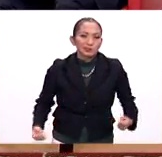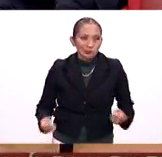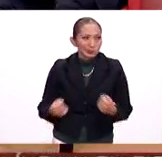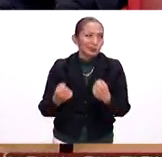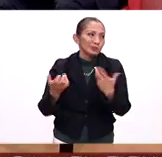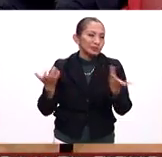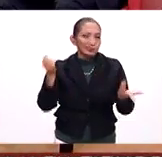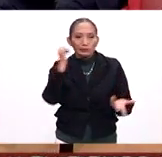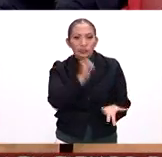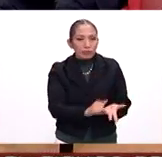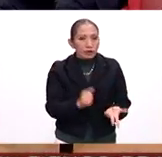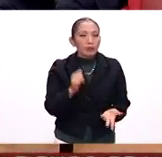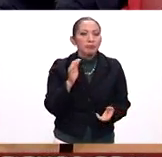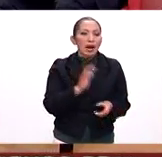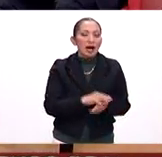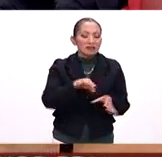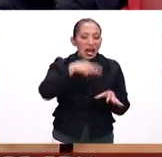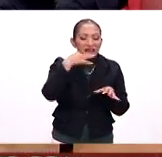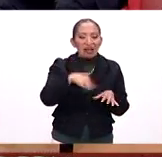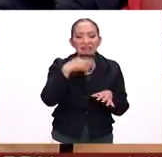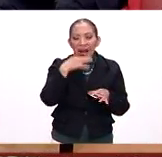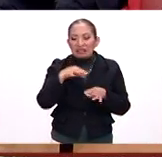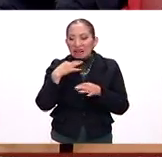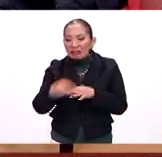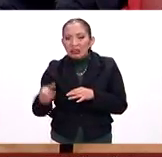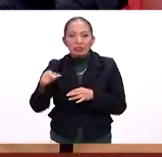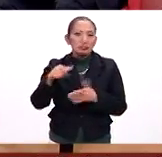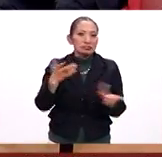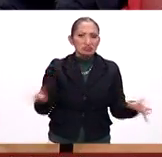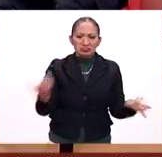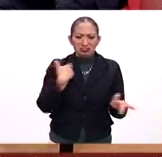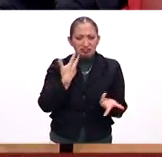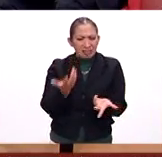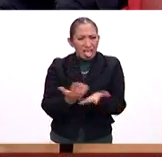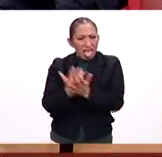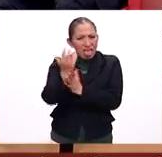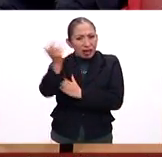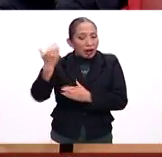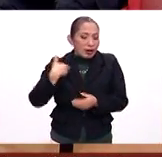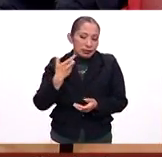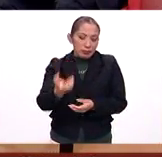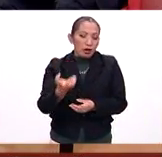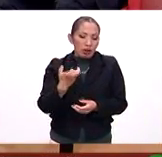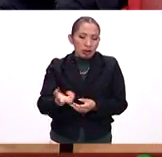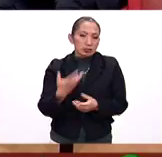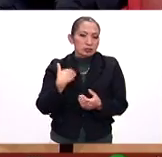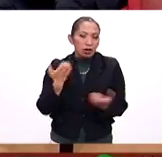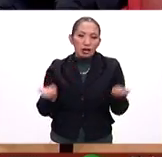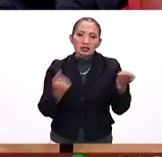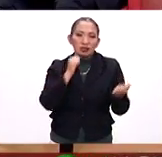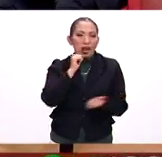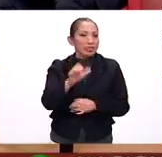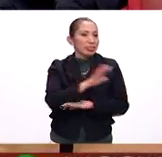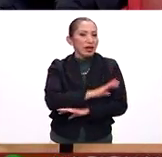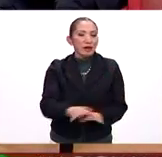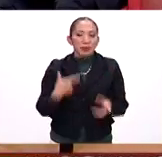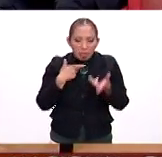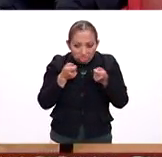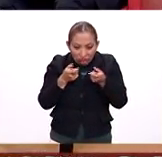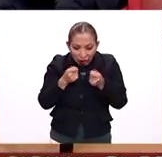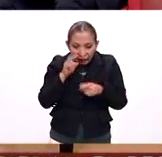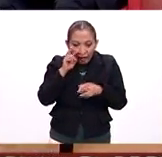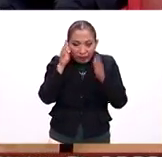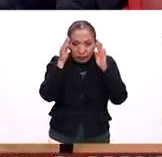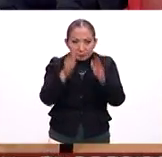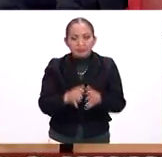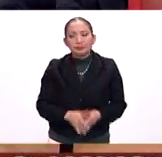comen más calorías obviamente de las que realmente necesitan y sobre todo quienes no hacen de ejercicio porque llevan una vida sumamente